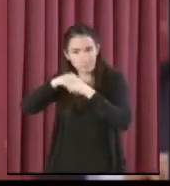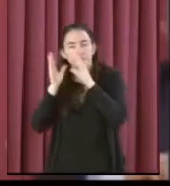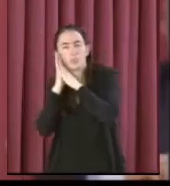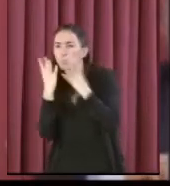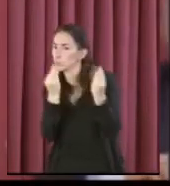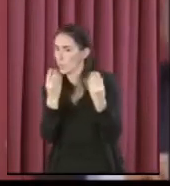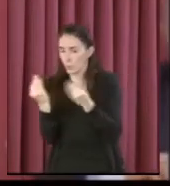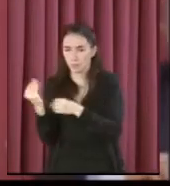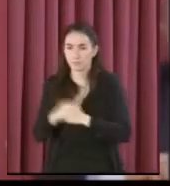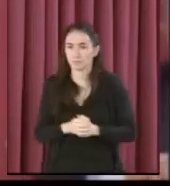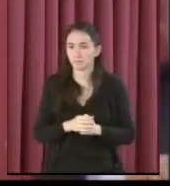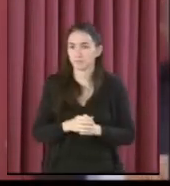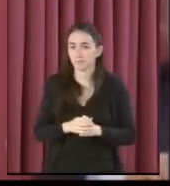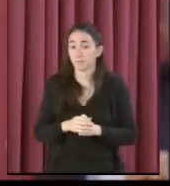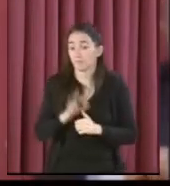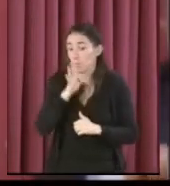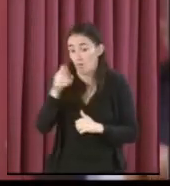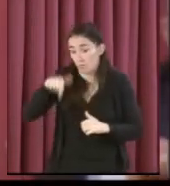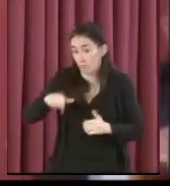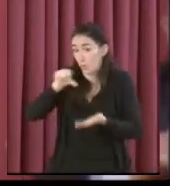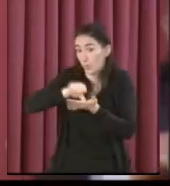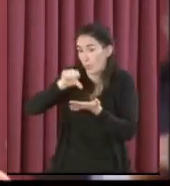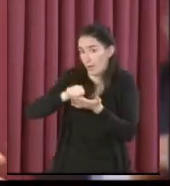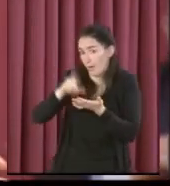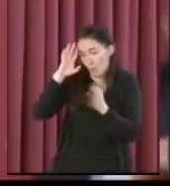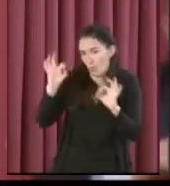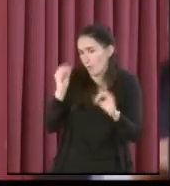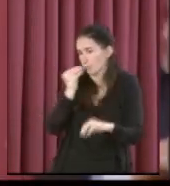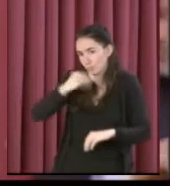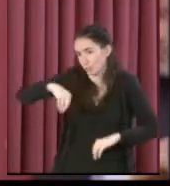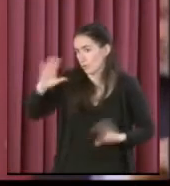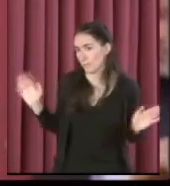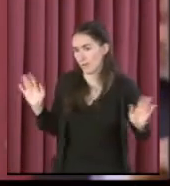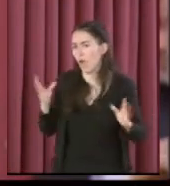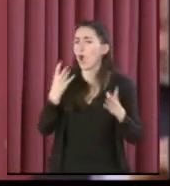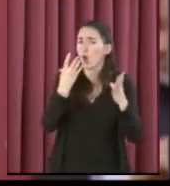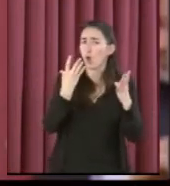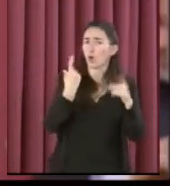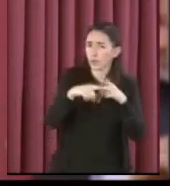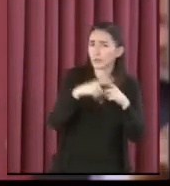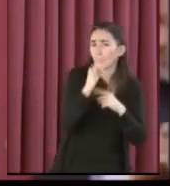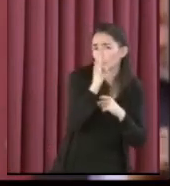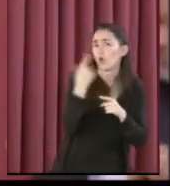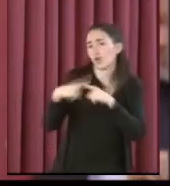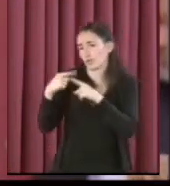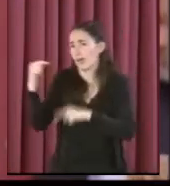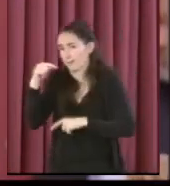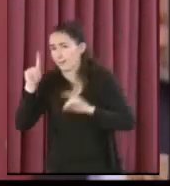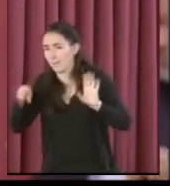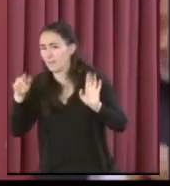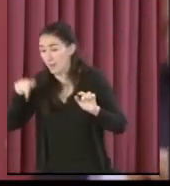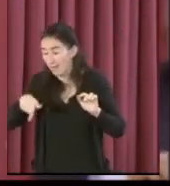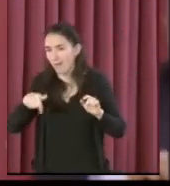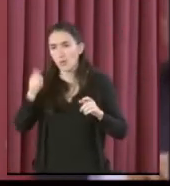La cuestión es que tenemos una gran ciudad, con sus virtudes y con sus defectos, pero una gran ciudad con